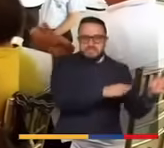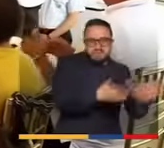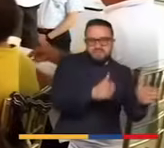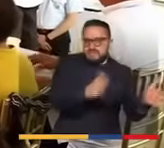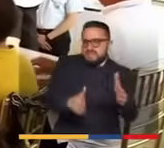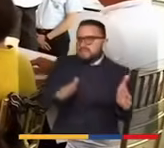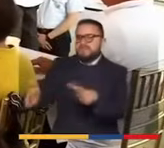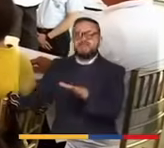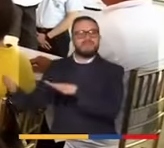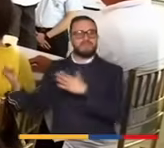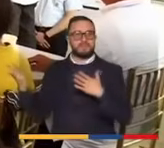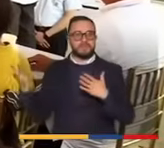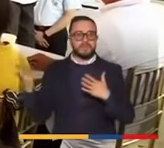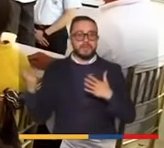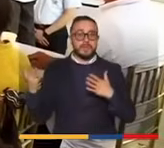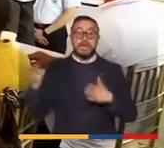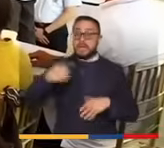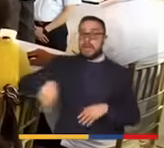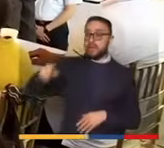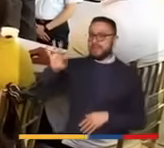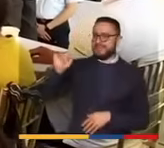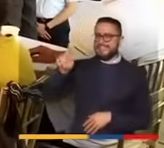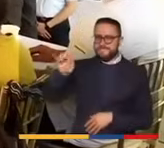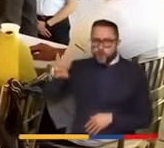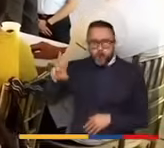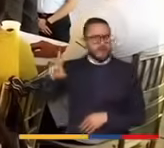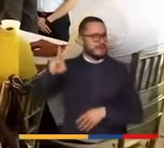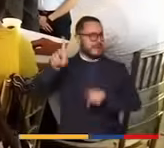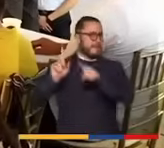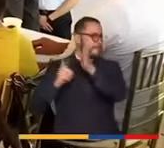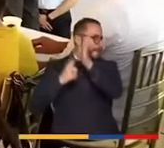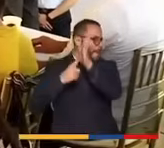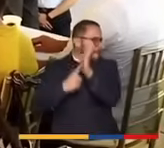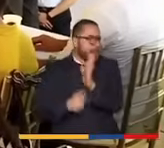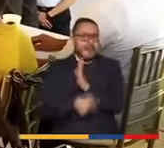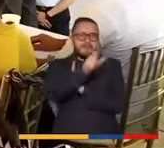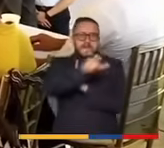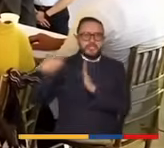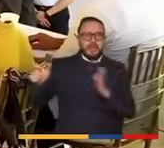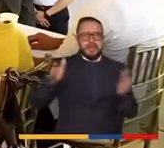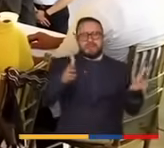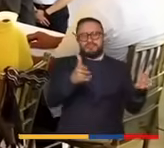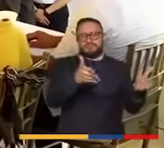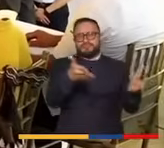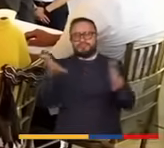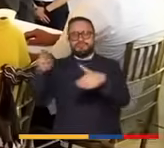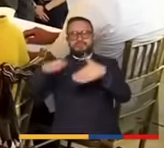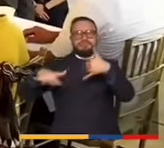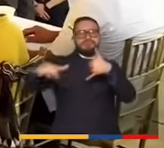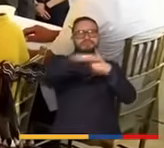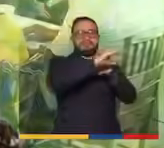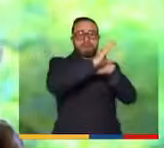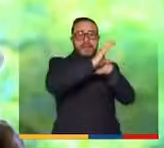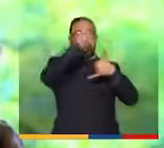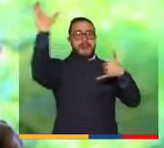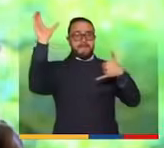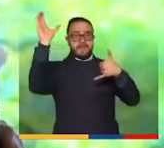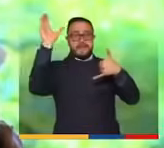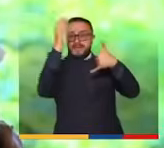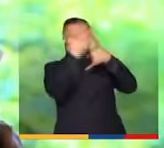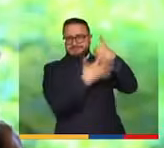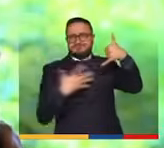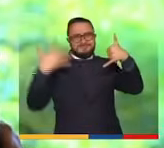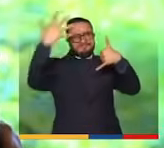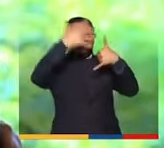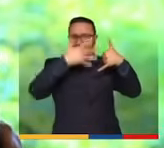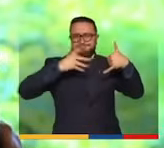los que mataron a Tafur y a miles más en el Caribe colombiano y en toda